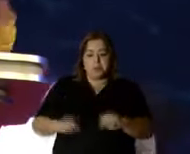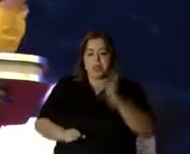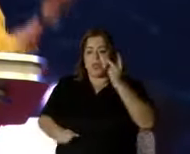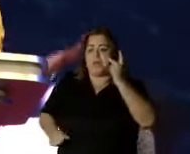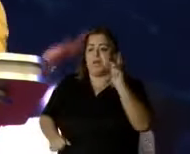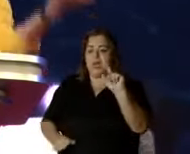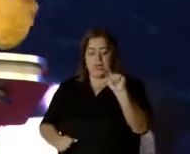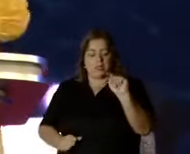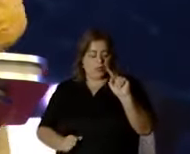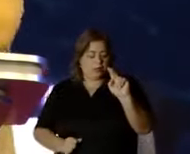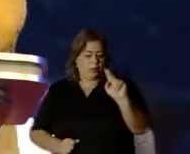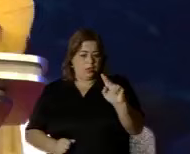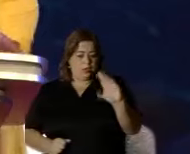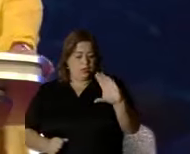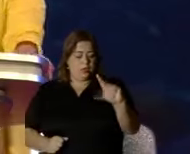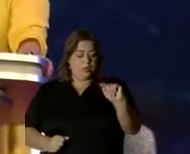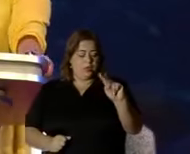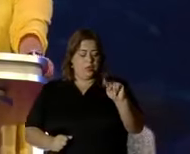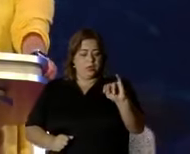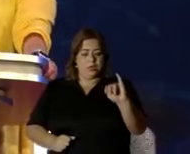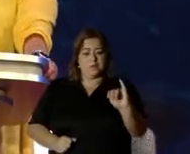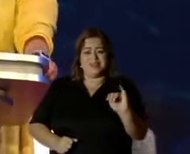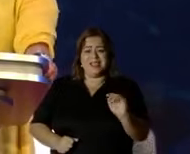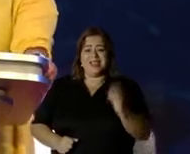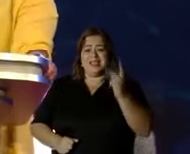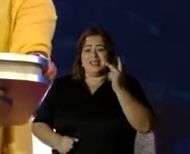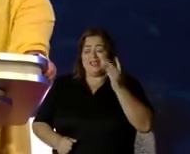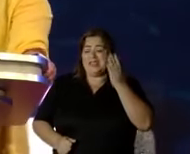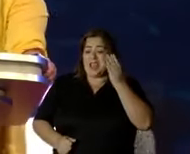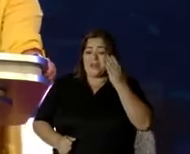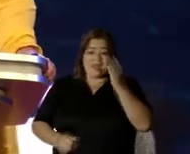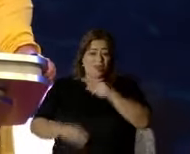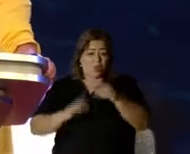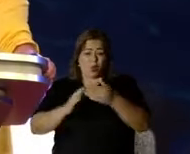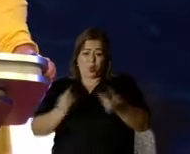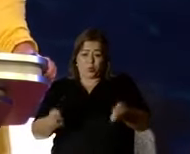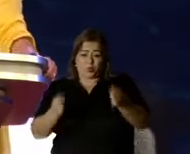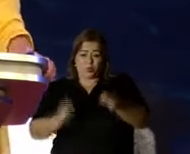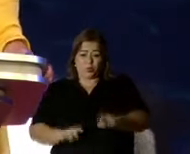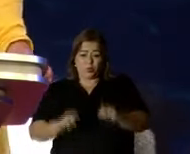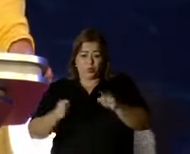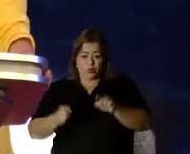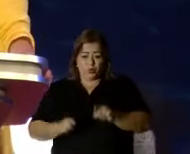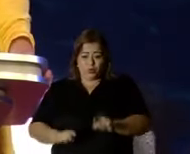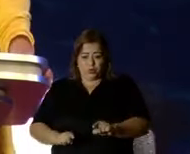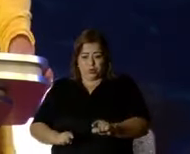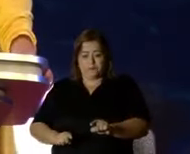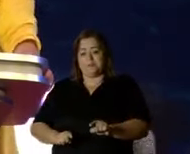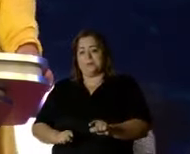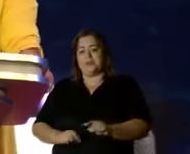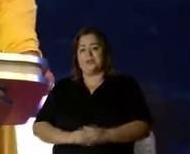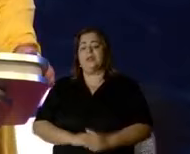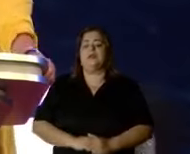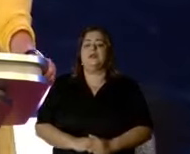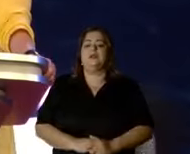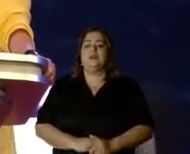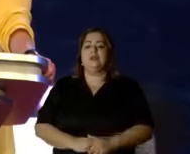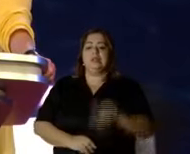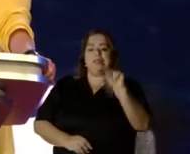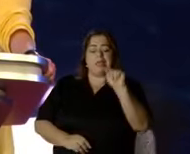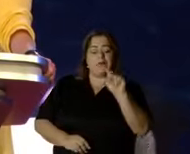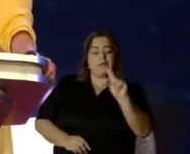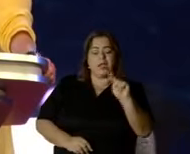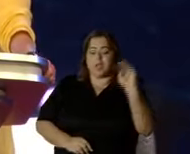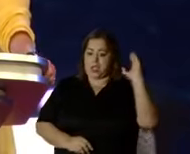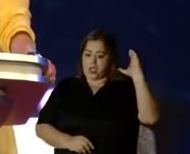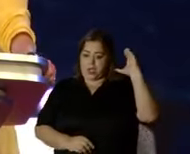ha sucedido a través de esa plataforma, de esa aplicación y a través de todos los otros medios. Televisión,